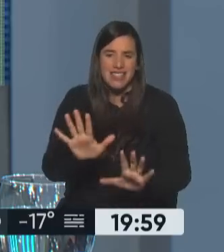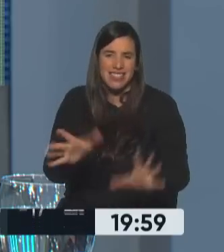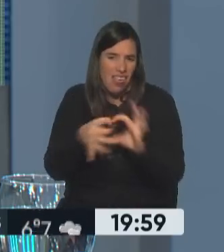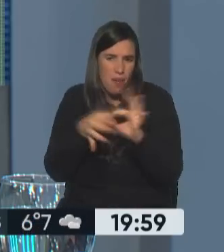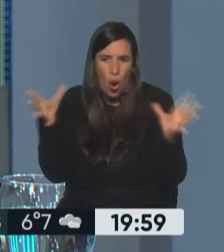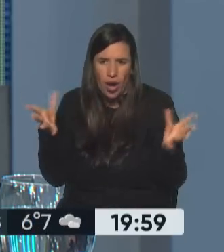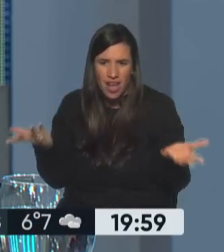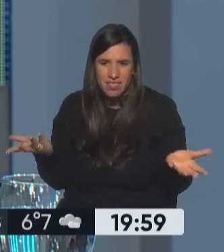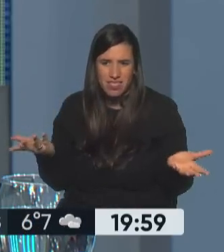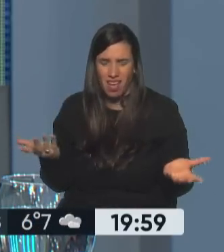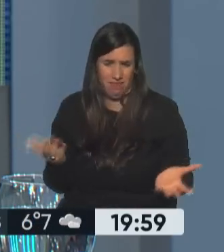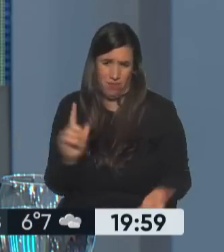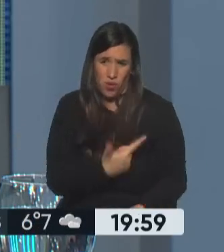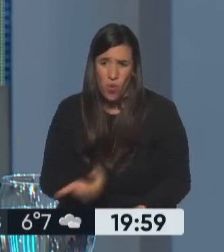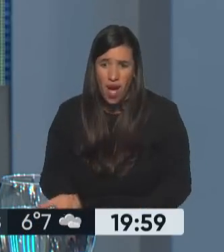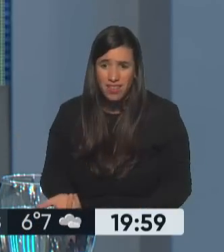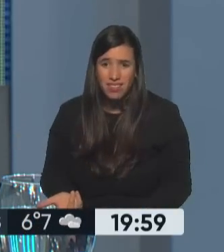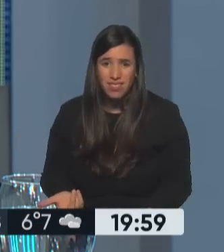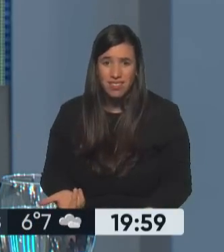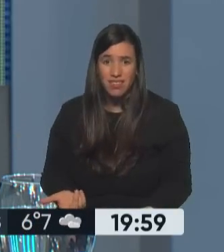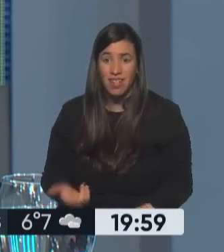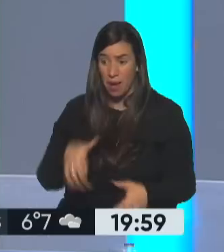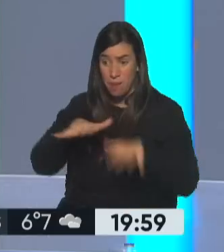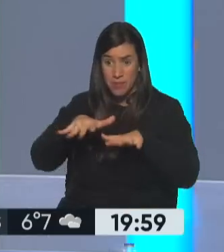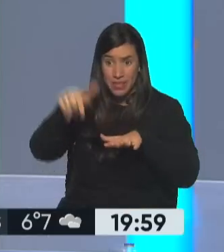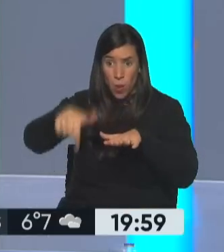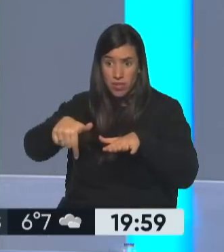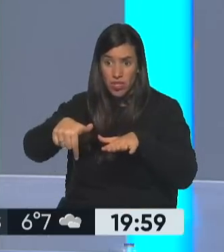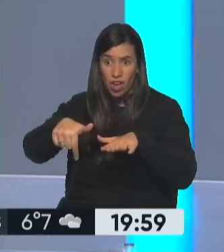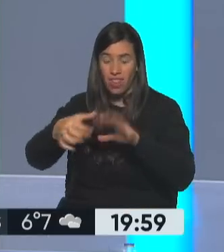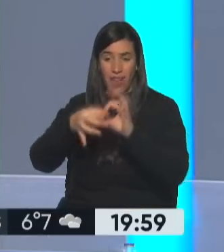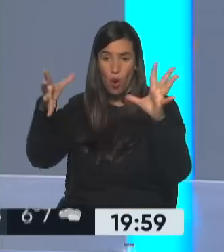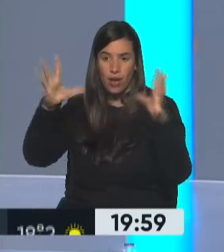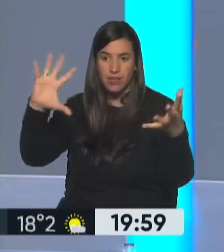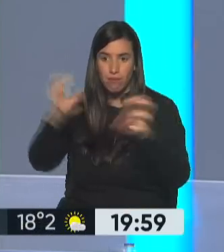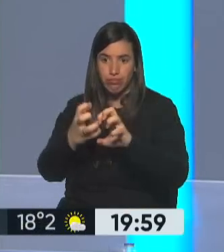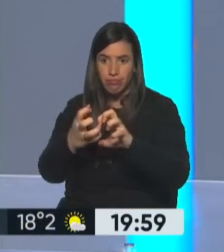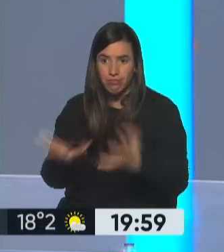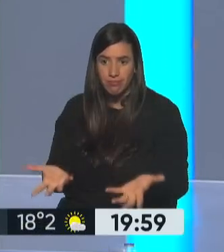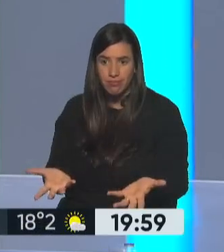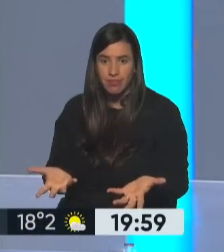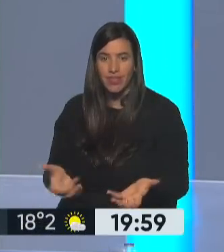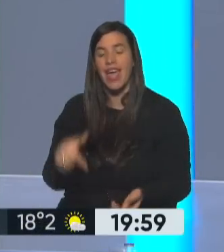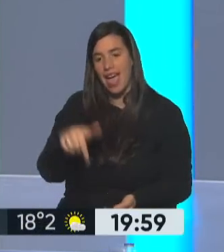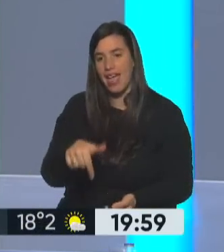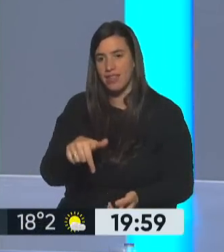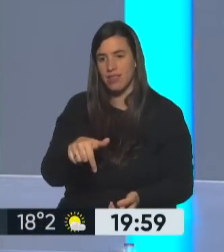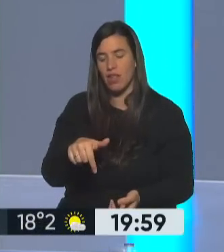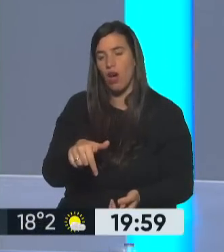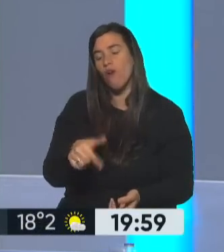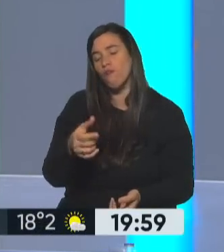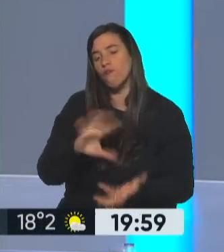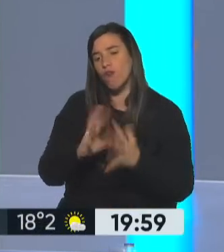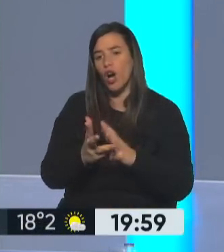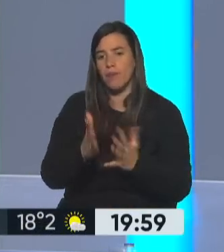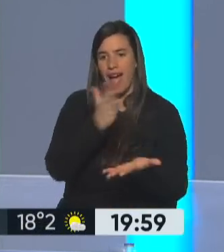este momento han herido a la democracia con esta actitud. Bueno, creo que esto es un delito que afecta la vida constitucional y el